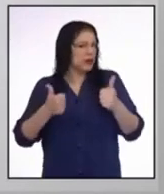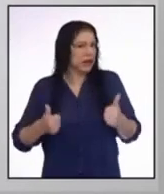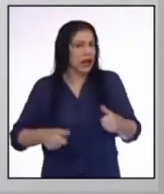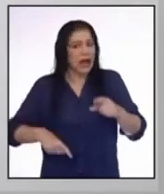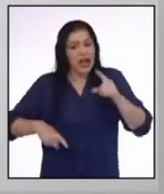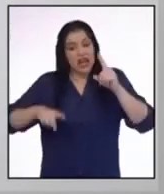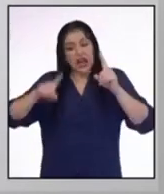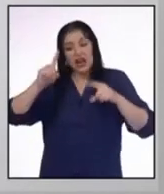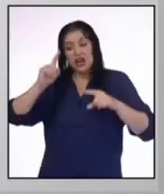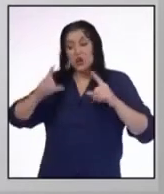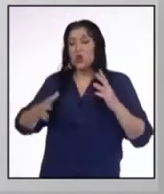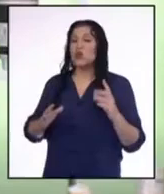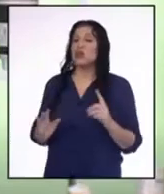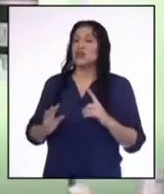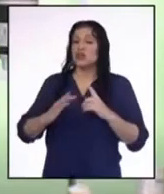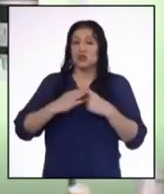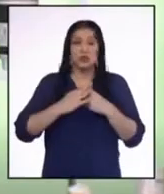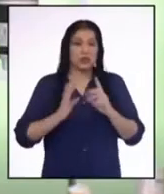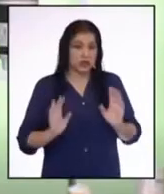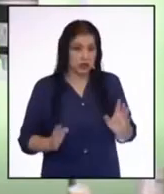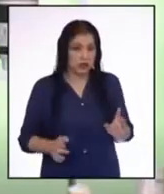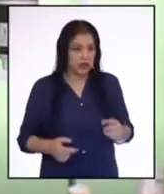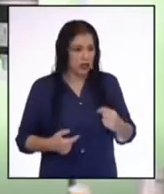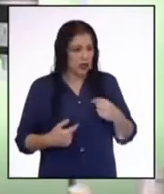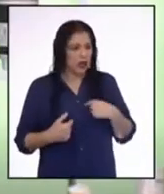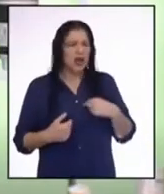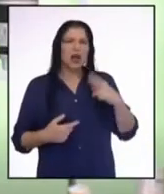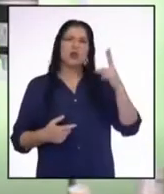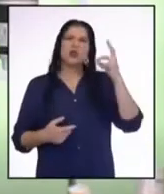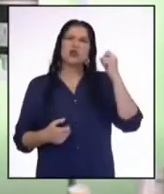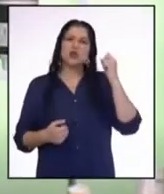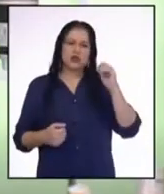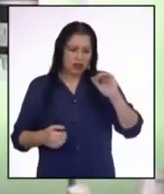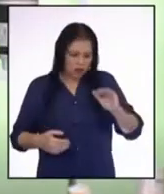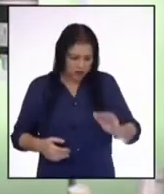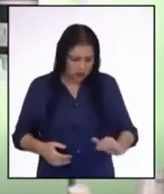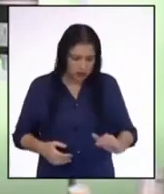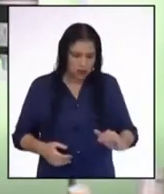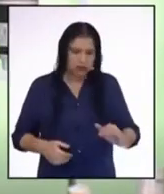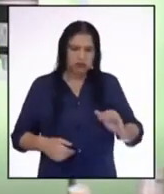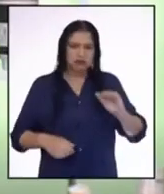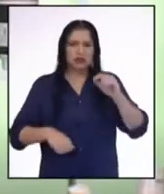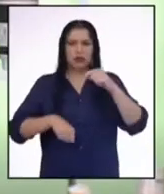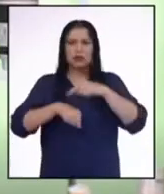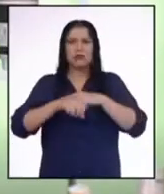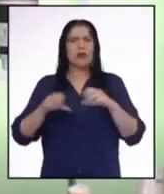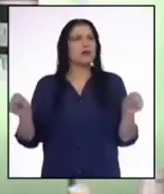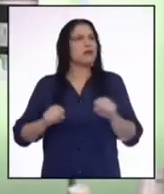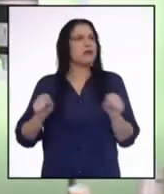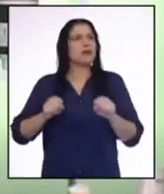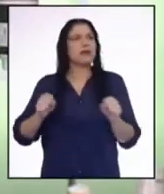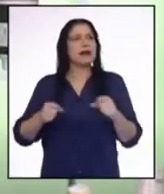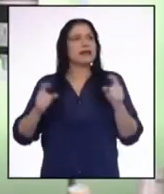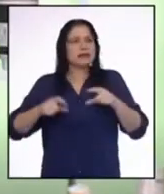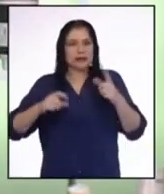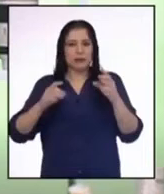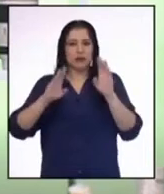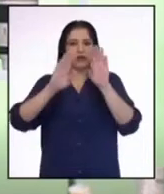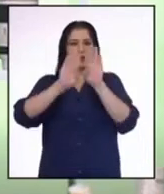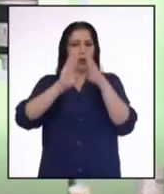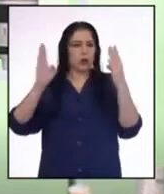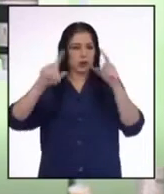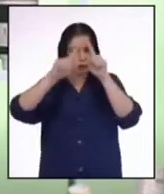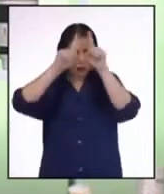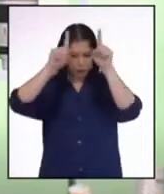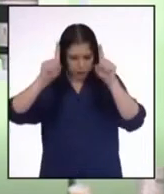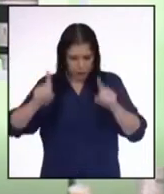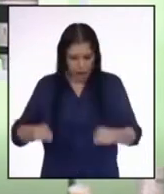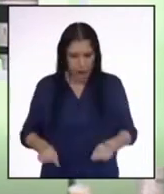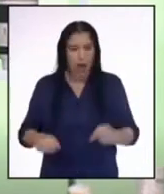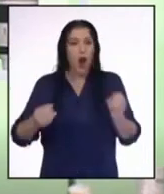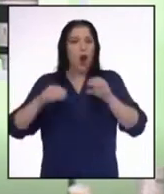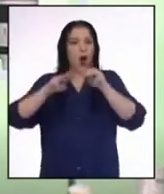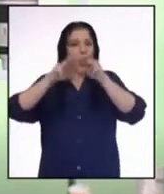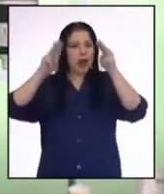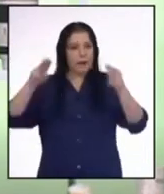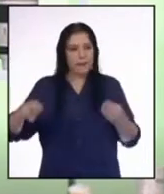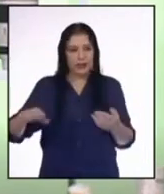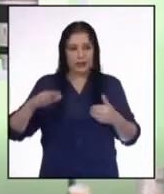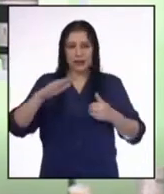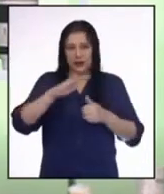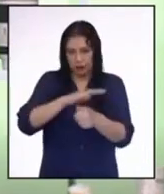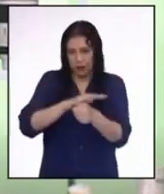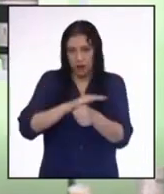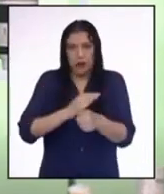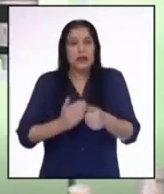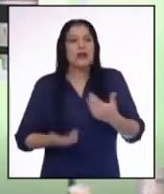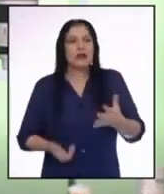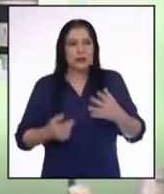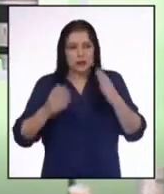ciertas circunstancias. Yo he escuchado desde pequeño que durante un terremoto debemos colocarnos en el marco de la puerta o meternos debajo de la mesa.